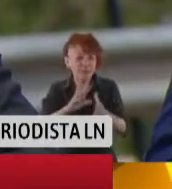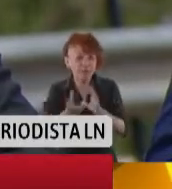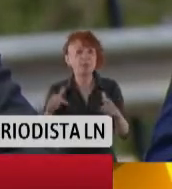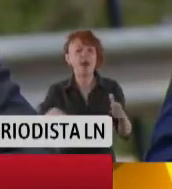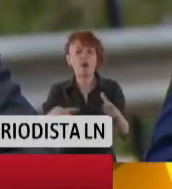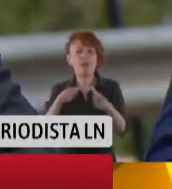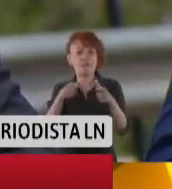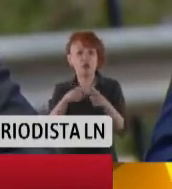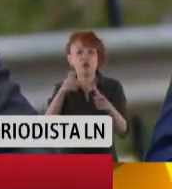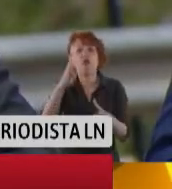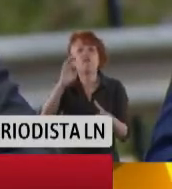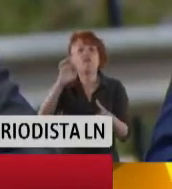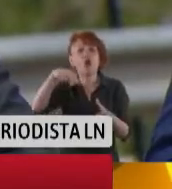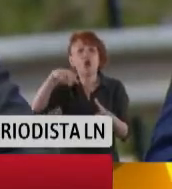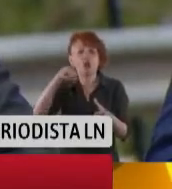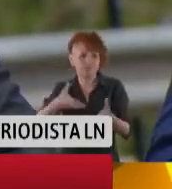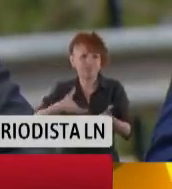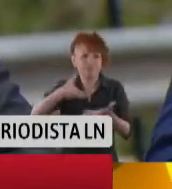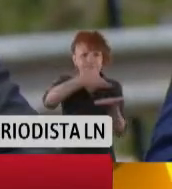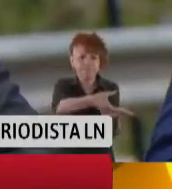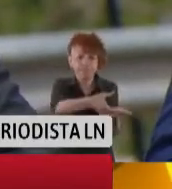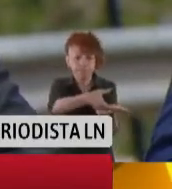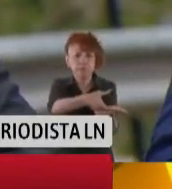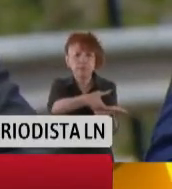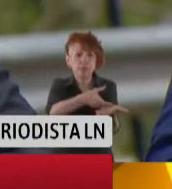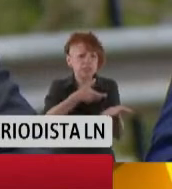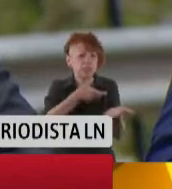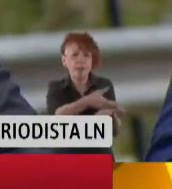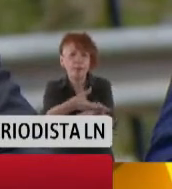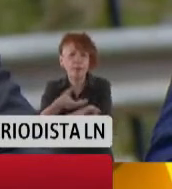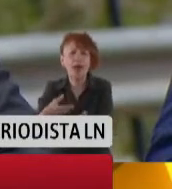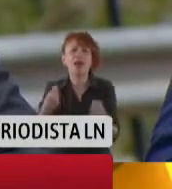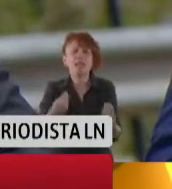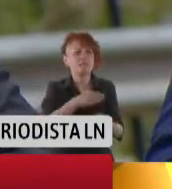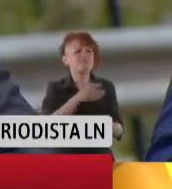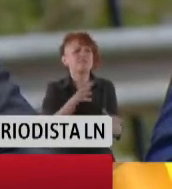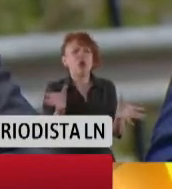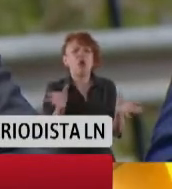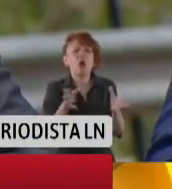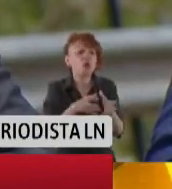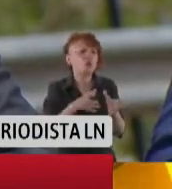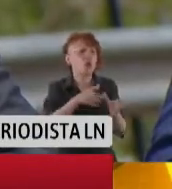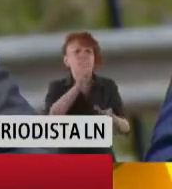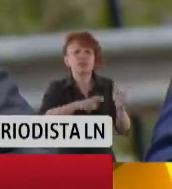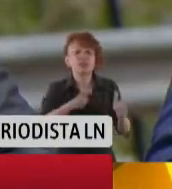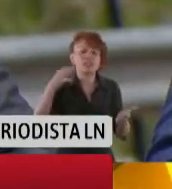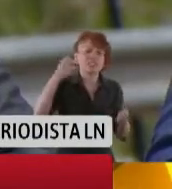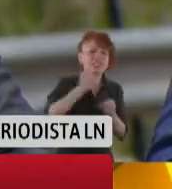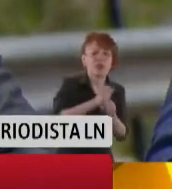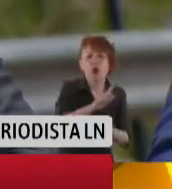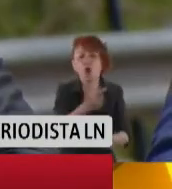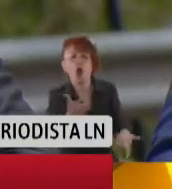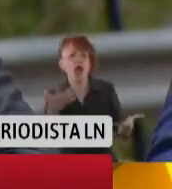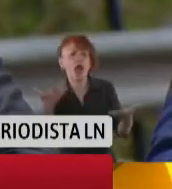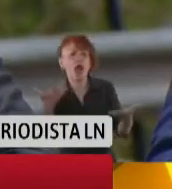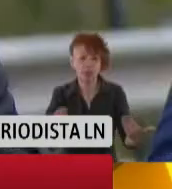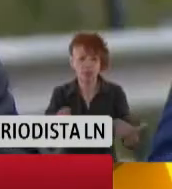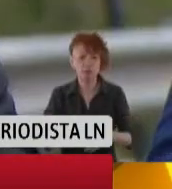pero tiene un ojo fuerte puesto en la campaña electoral, y ahí para mí la clave es ver si ella en algún momento